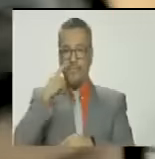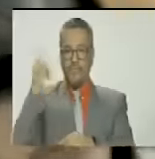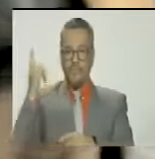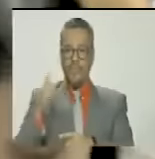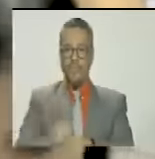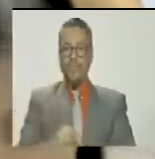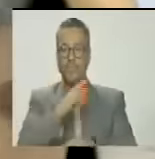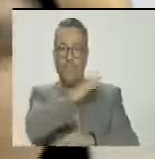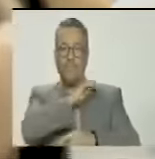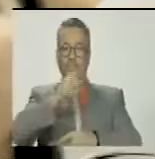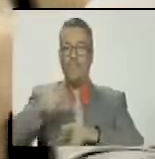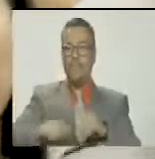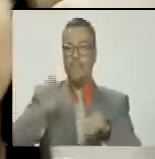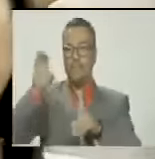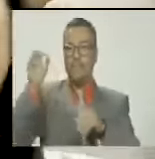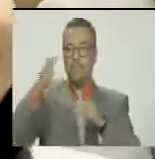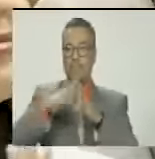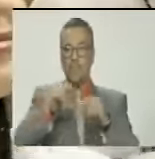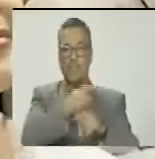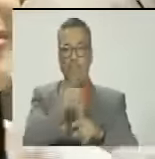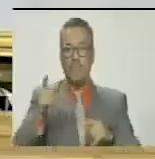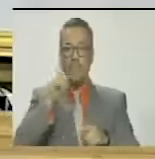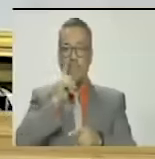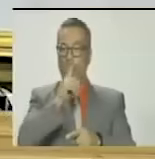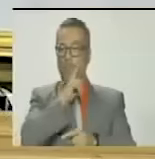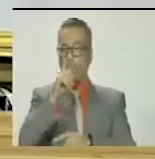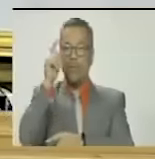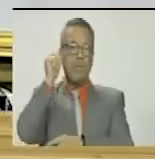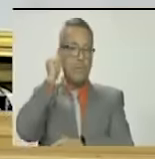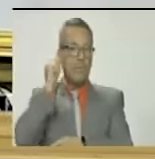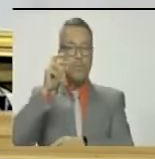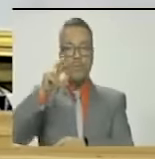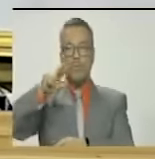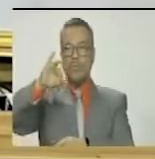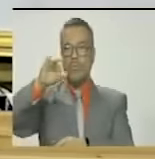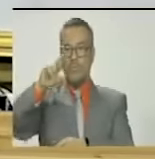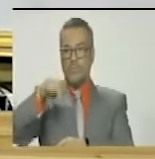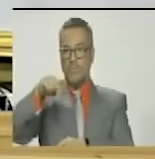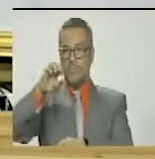A la directiva del Partido Patria para Todos, en nombre de la diputada Ilenia Medina.